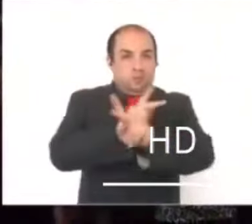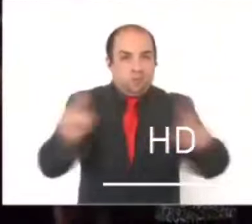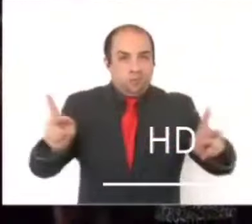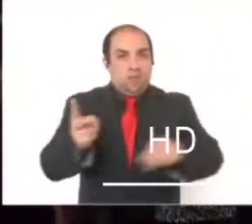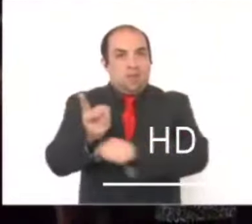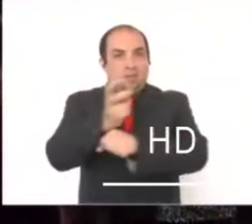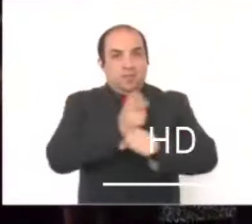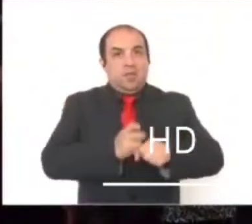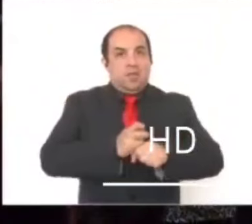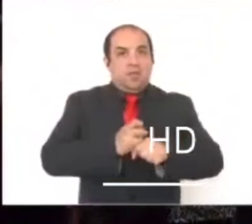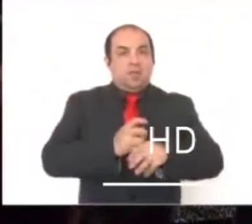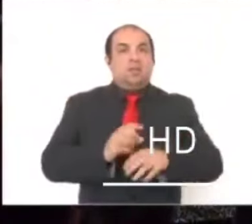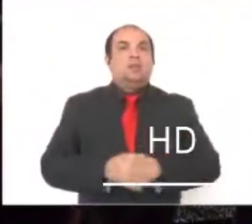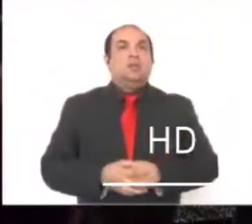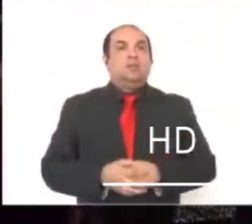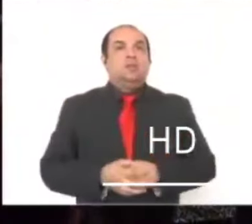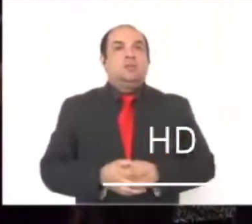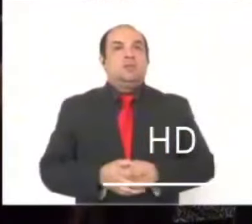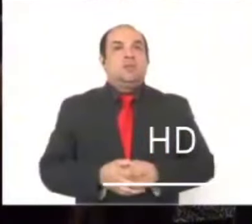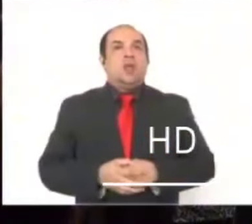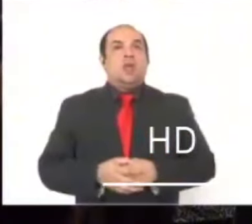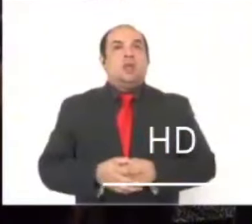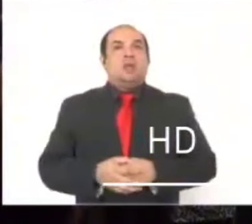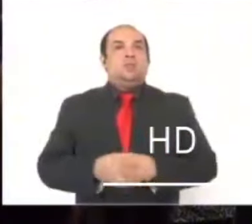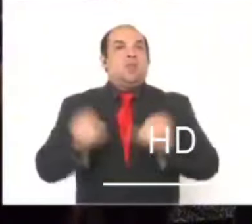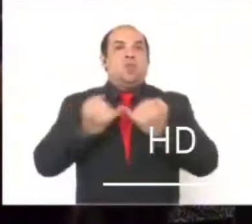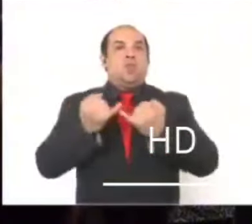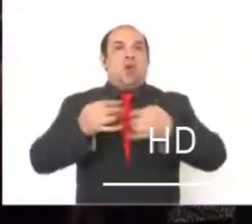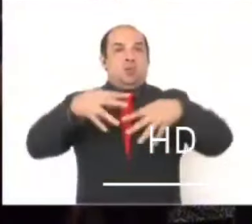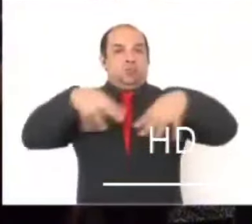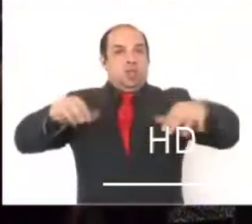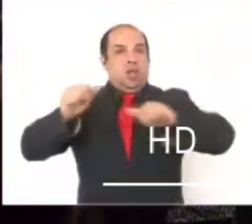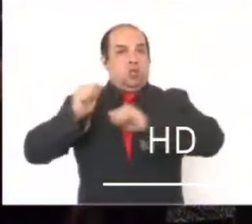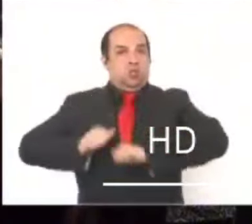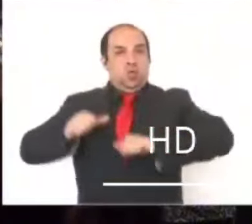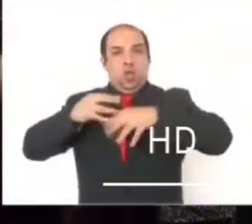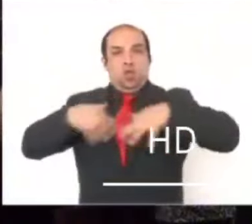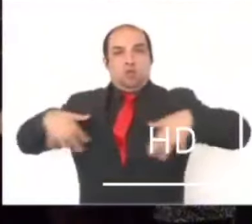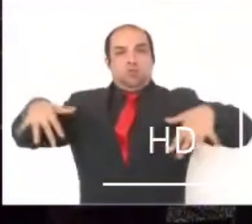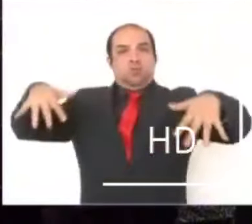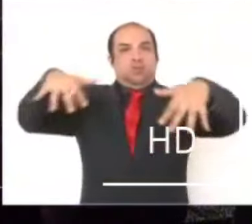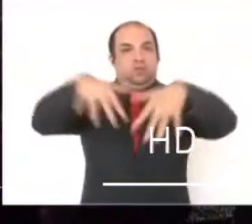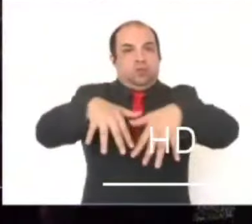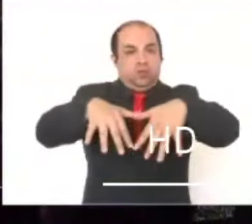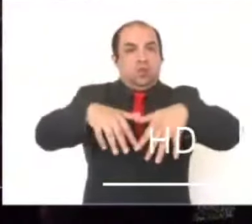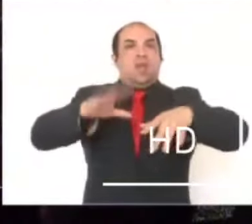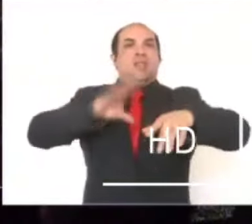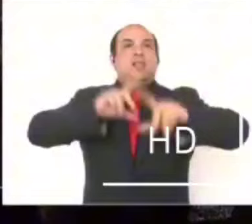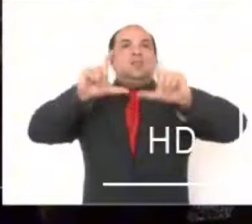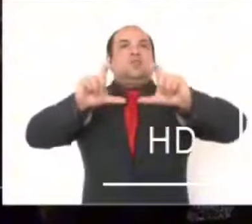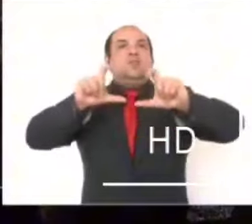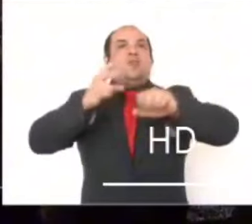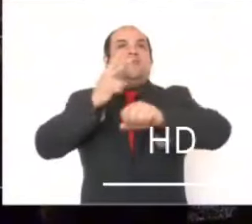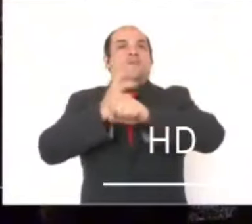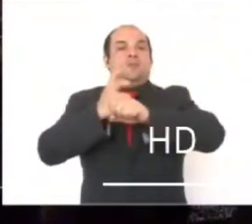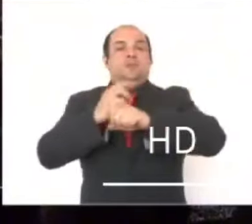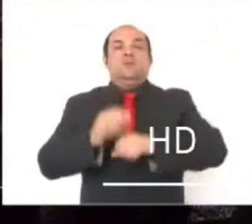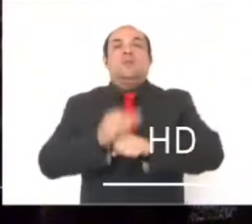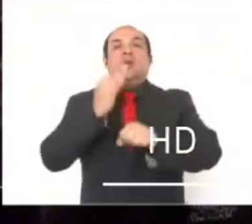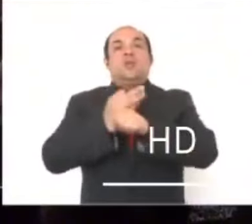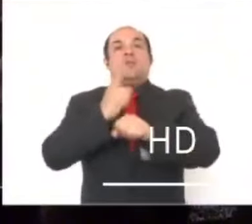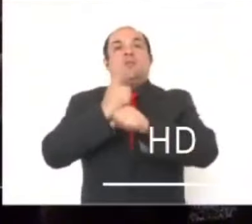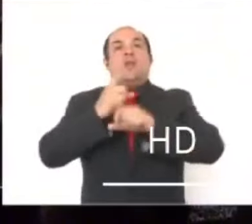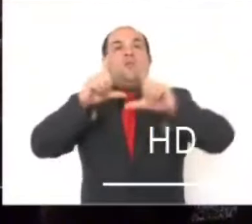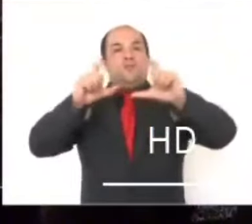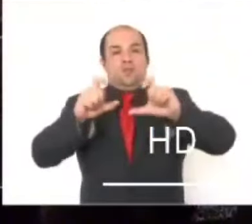les invitaremos, suban con nuestras autoridades para que se acomoden y se tome esa segunda gráfica, por favor. En este momento se tira